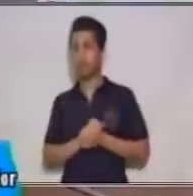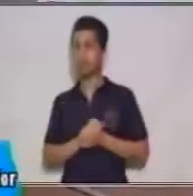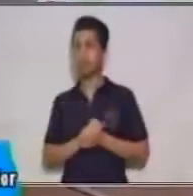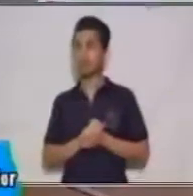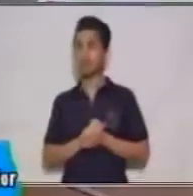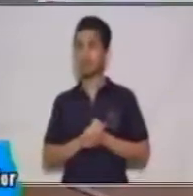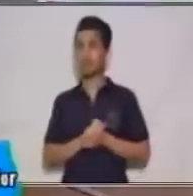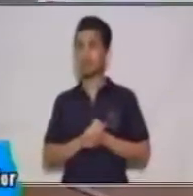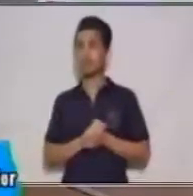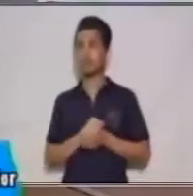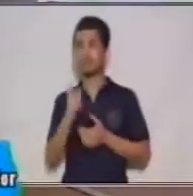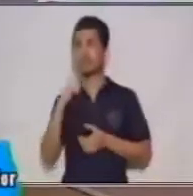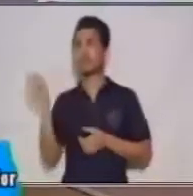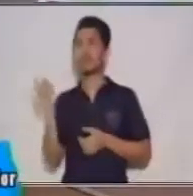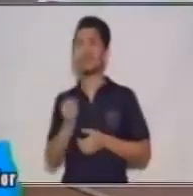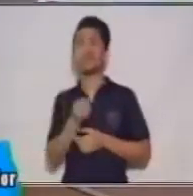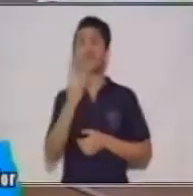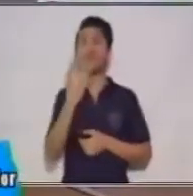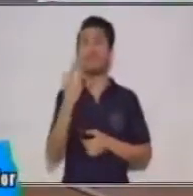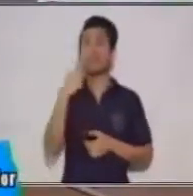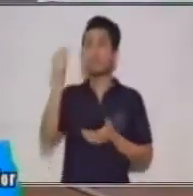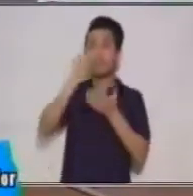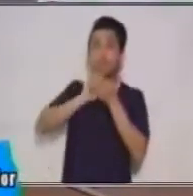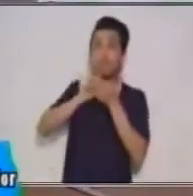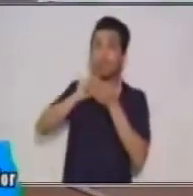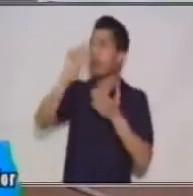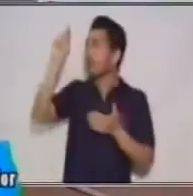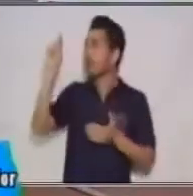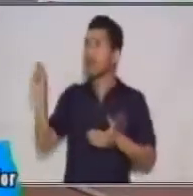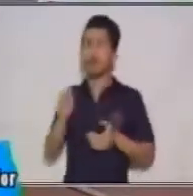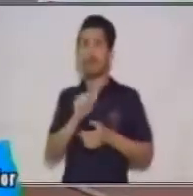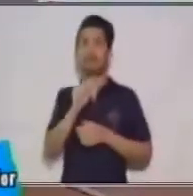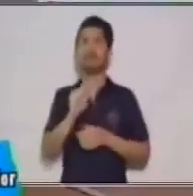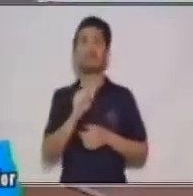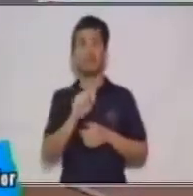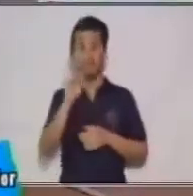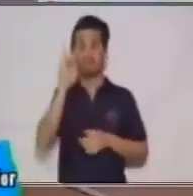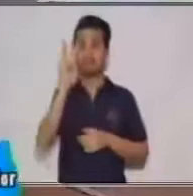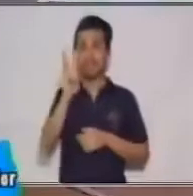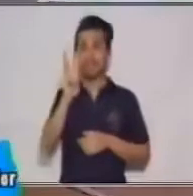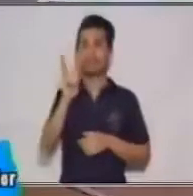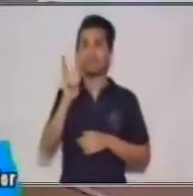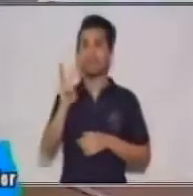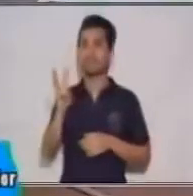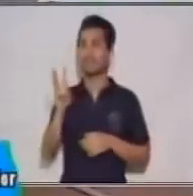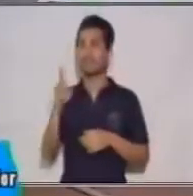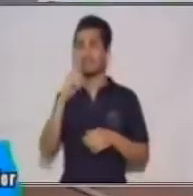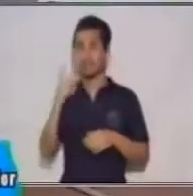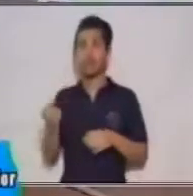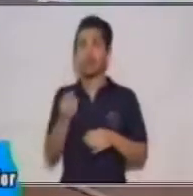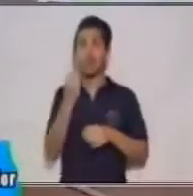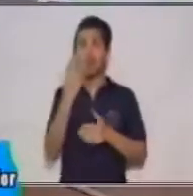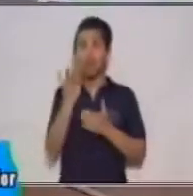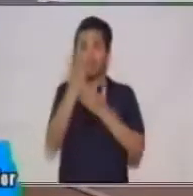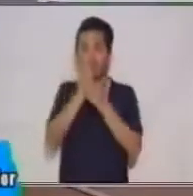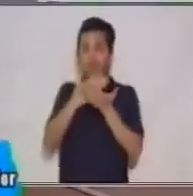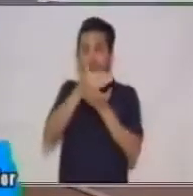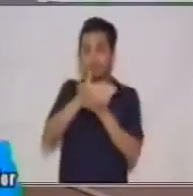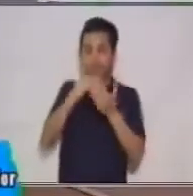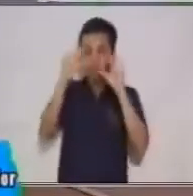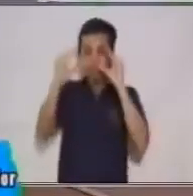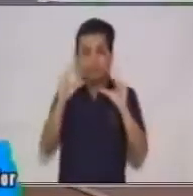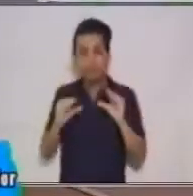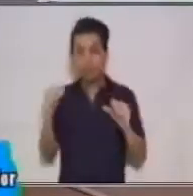¿Cuánto pintamos de la unidad? ¿Cuánto? Muy bien, tres partes. ¿Y en cuántas partes está